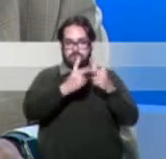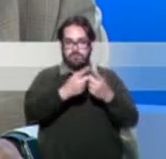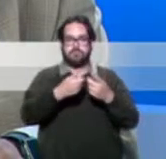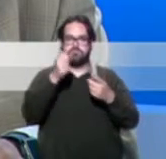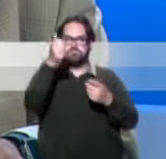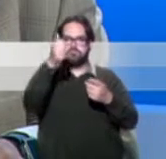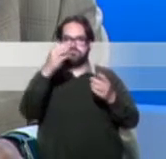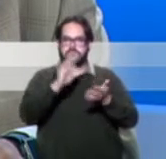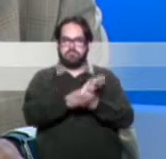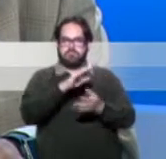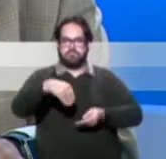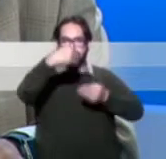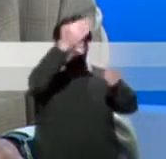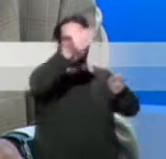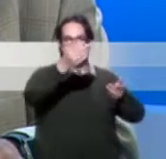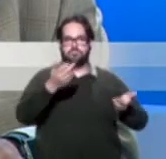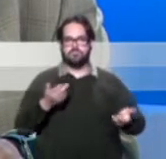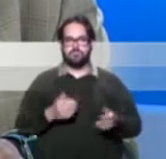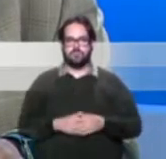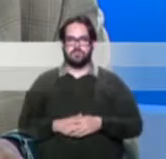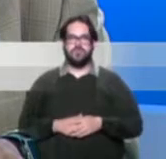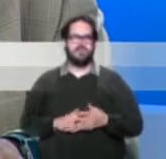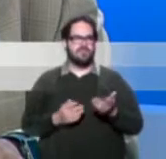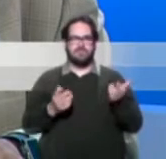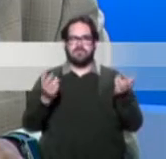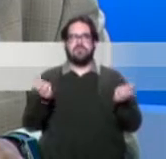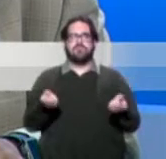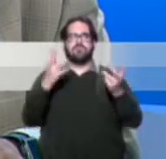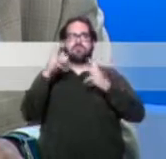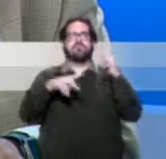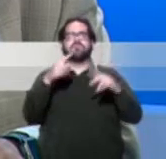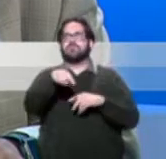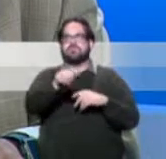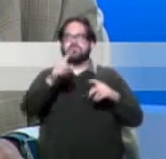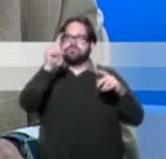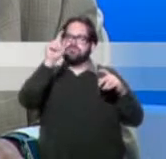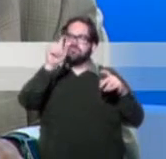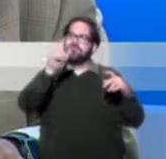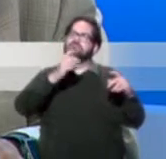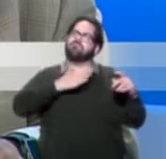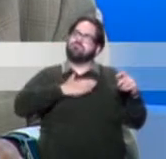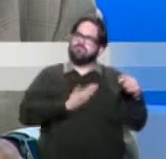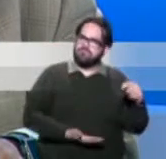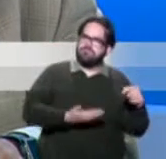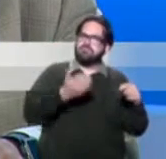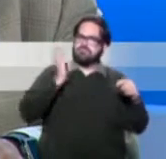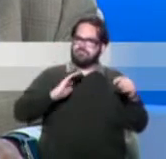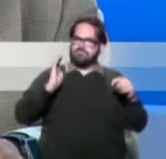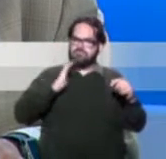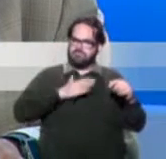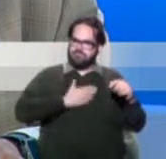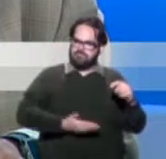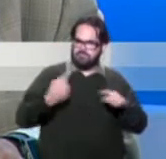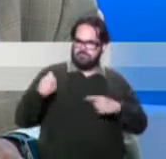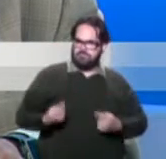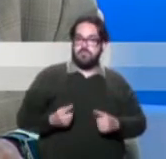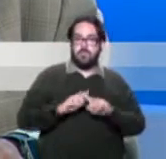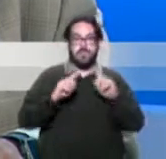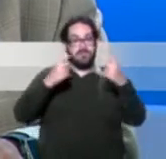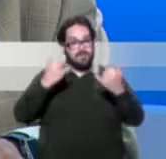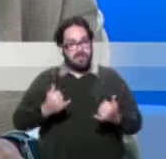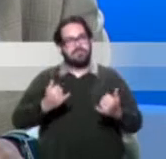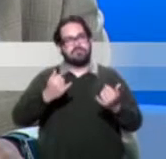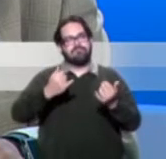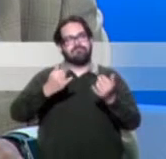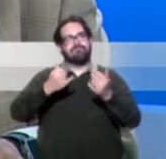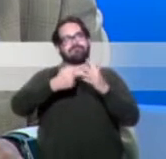gente migre a eso. Estaban tratando de que fuera una cosa voluntaria, pero ya lo están haciendo más obligatorio. Están diciendo que a menos que sean unas excepciones bien particulares, gente